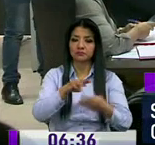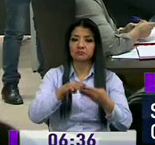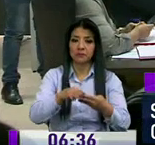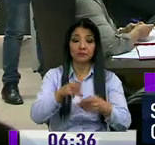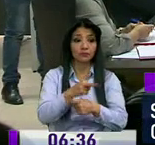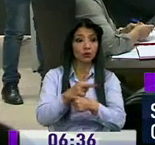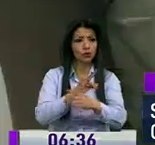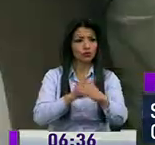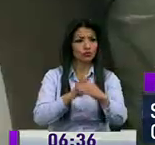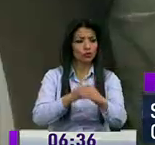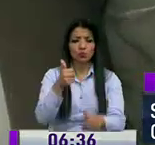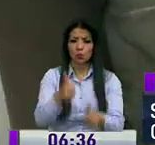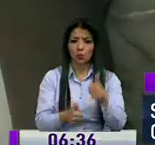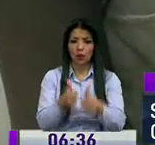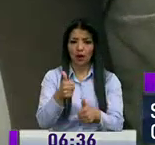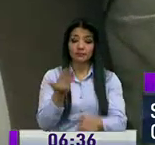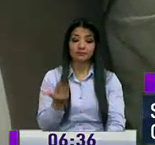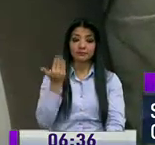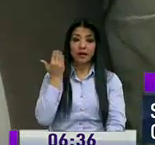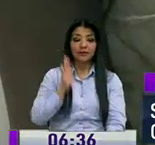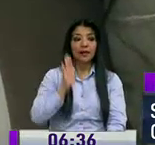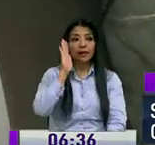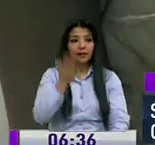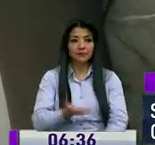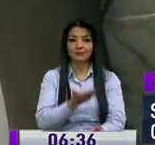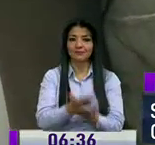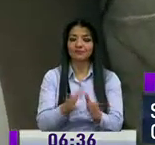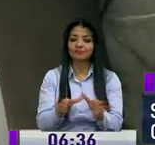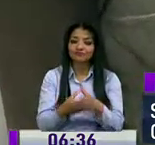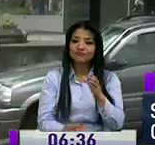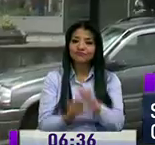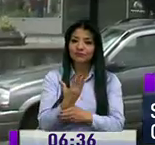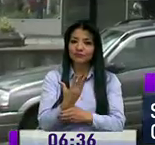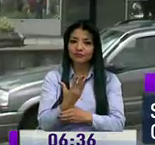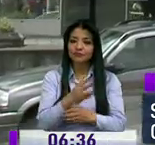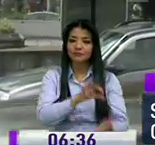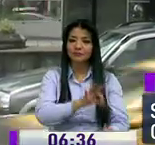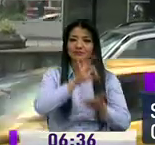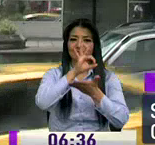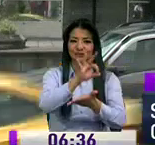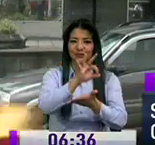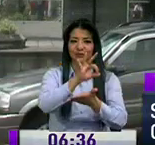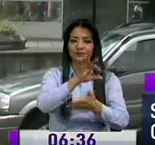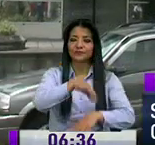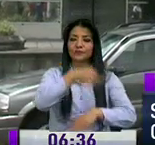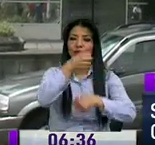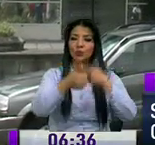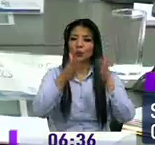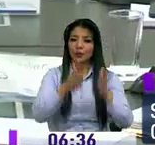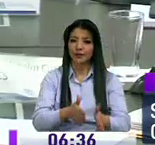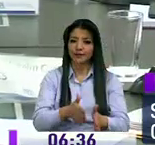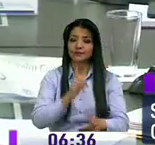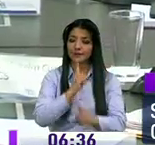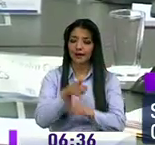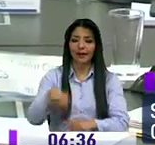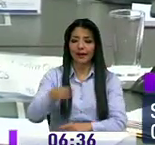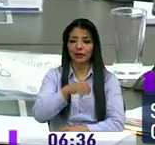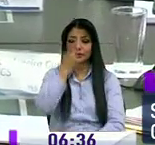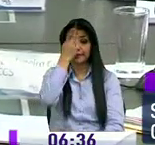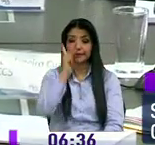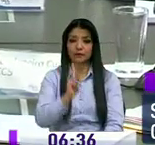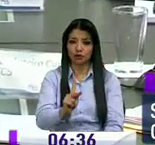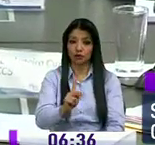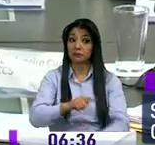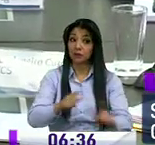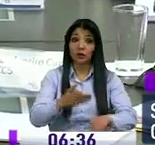Participación es por haber aprobado una moción para crear una comisión que analice la designación de la Corte Constitucional, pese a que existía un dictamen que lo